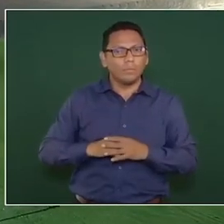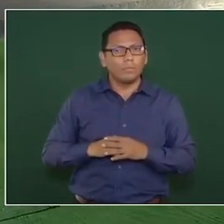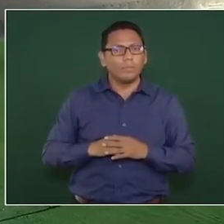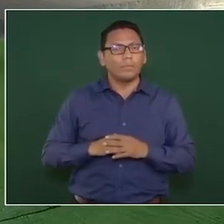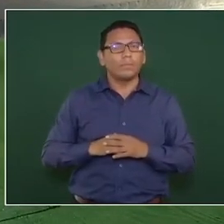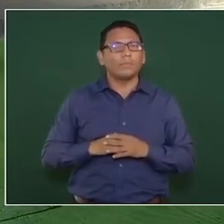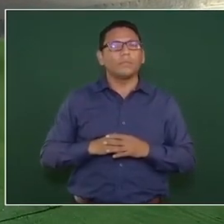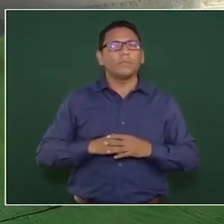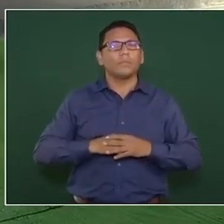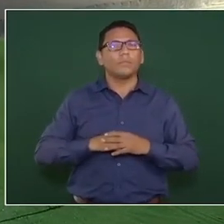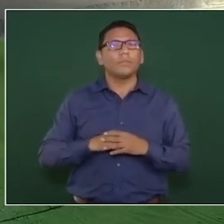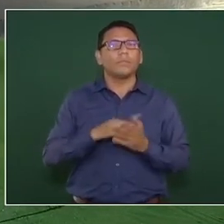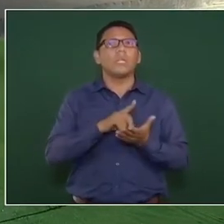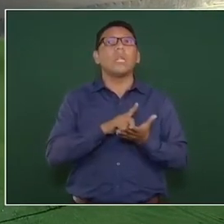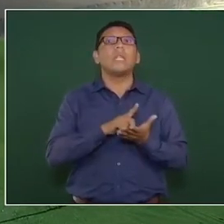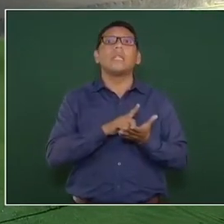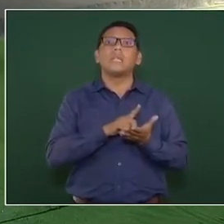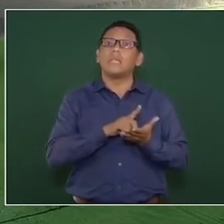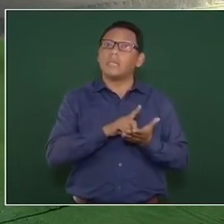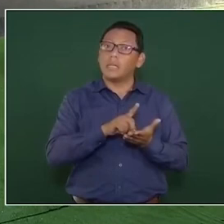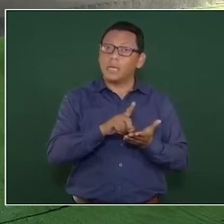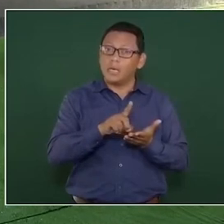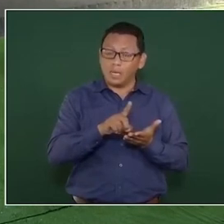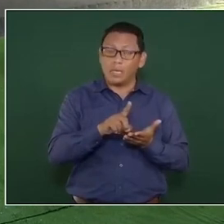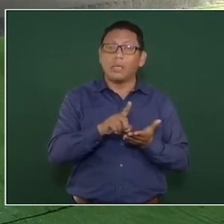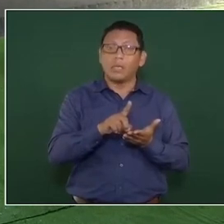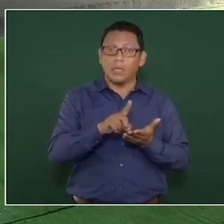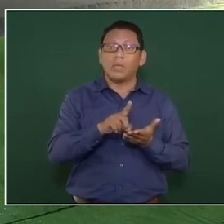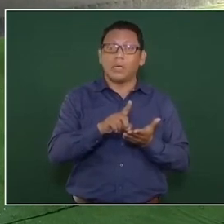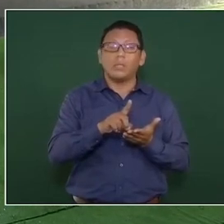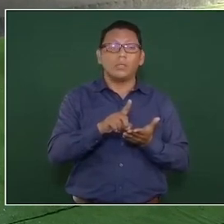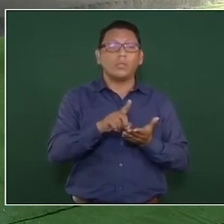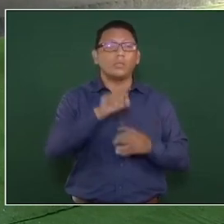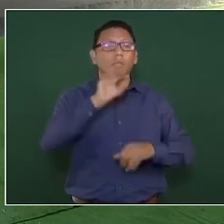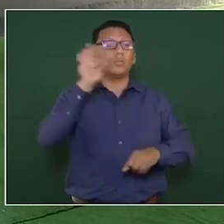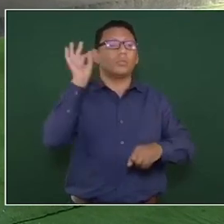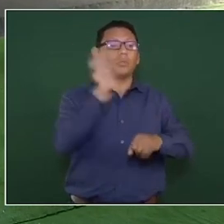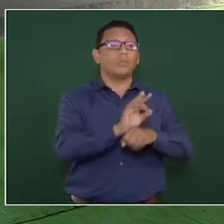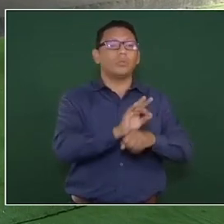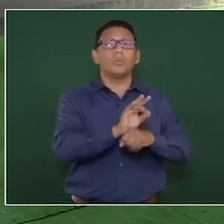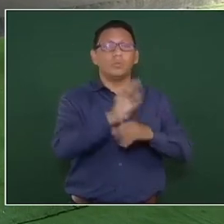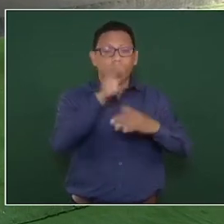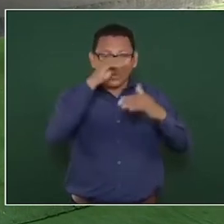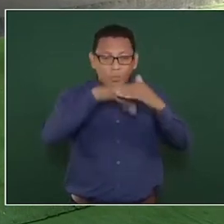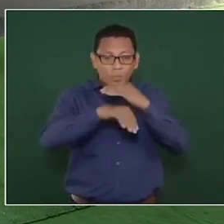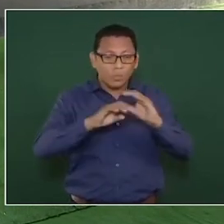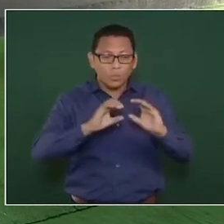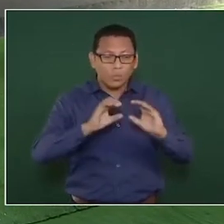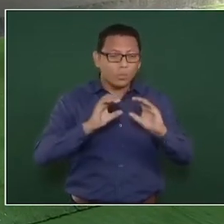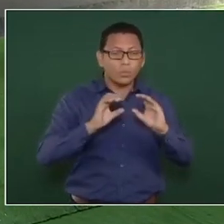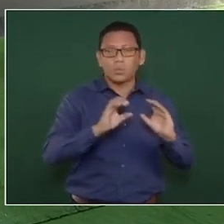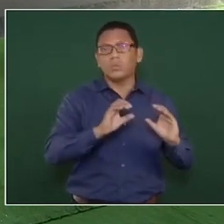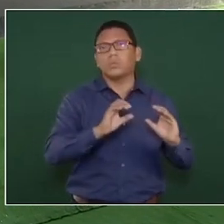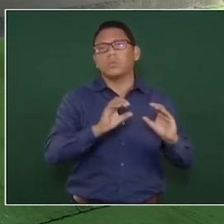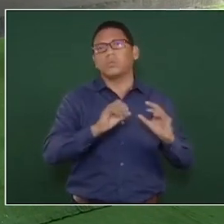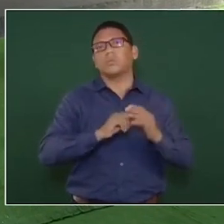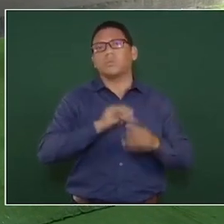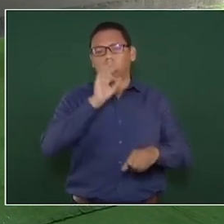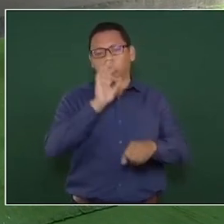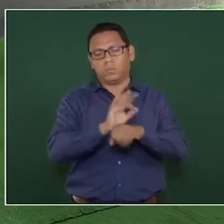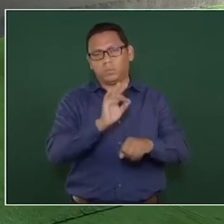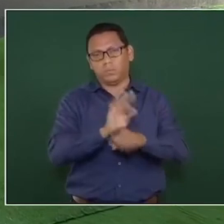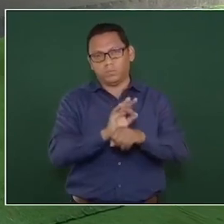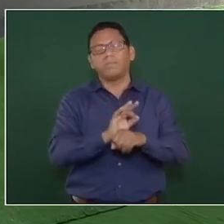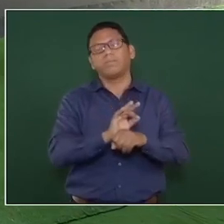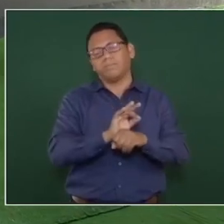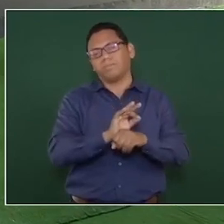de el derecho de asilo, el que se